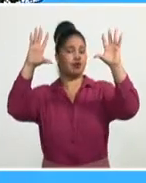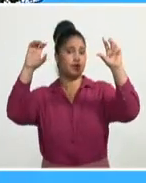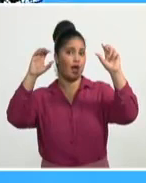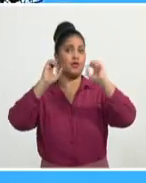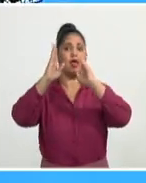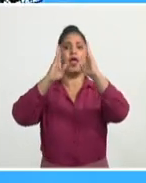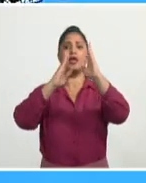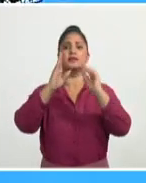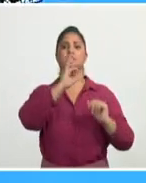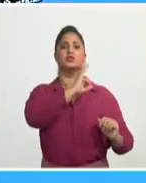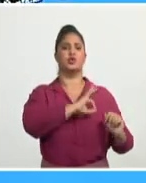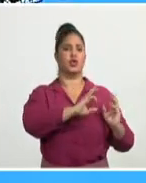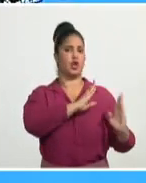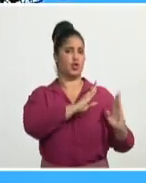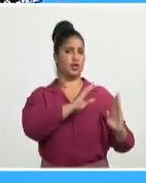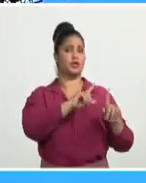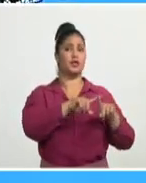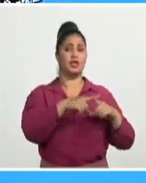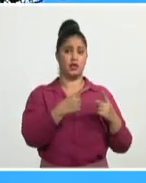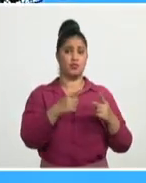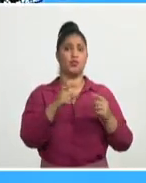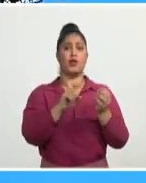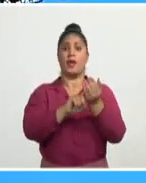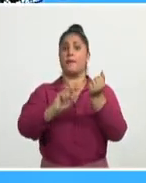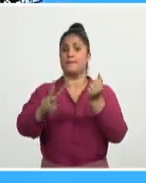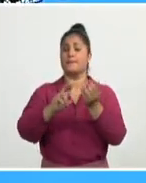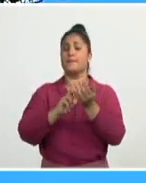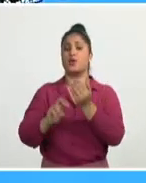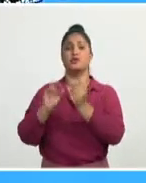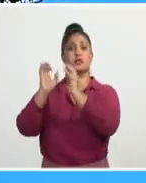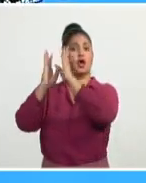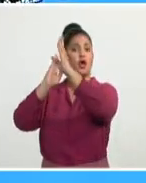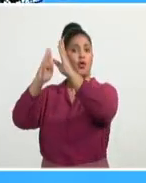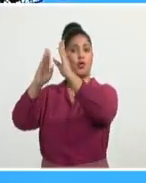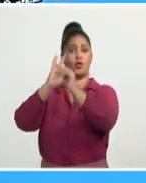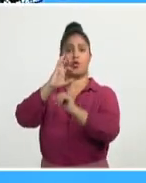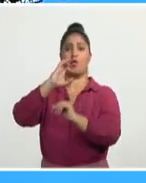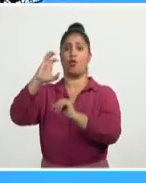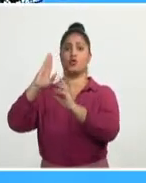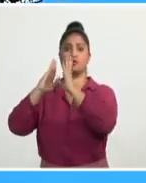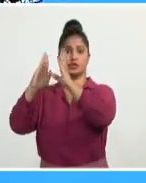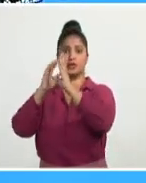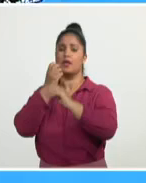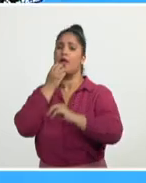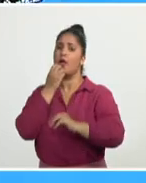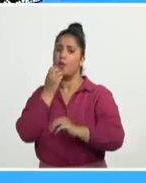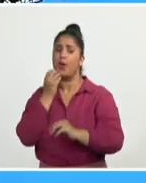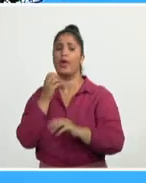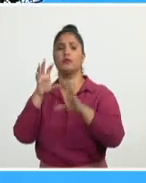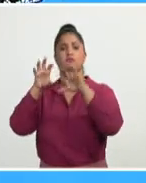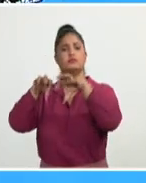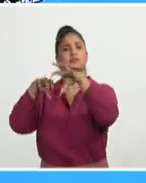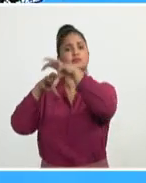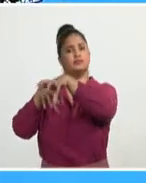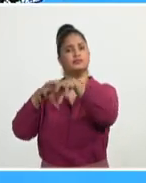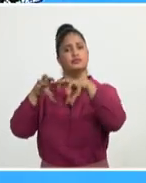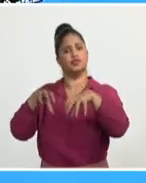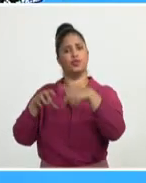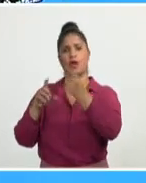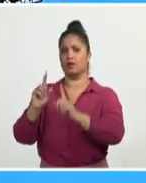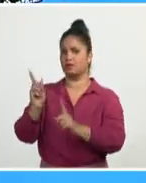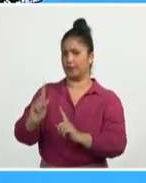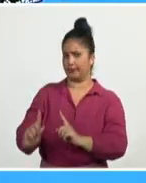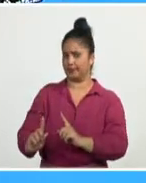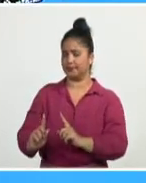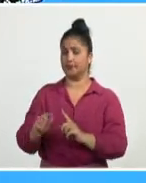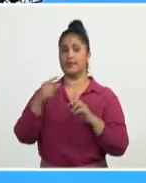las provincias occidentales se va a mantener la nubosidad y también la posibilidad de aisladas lluvias, principalmente hacia zonas de su costa norte.